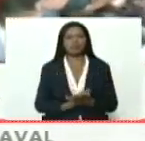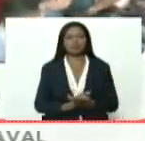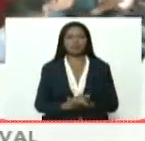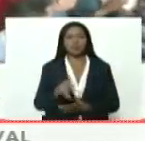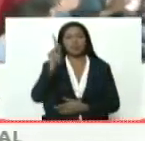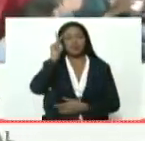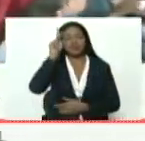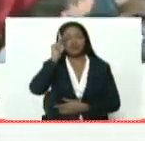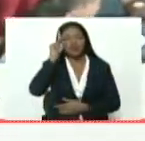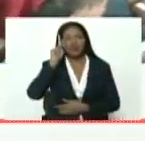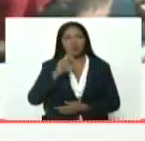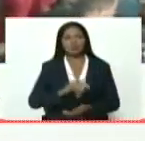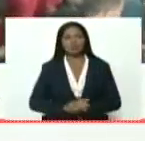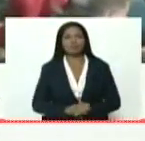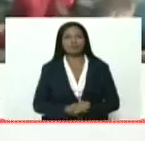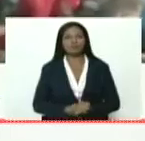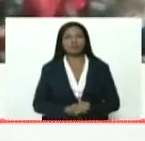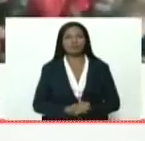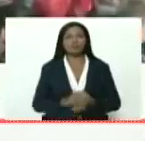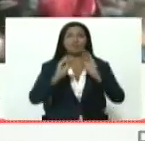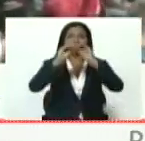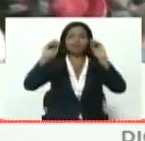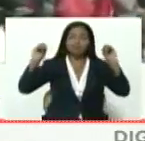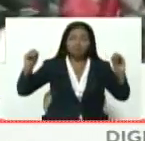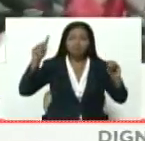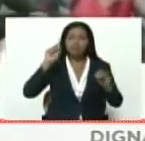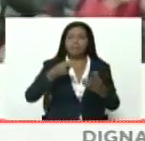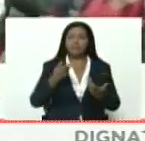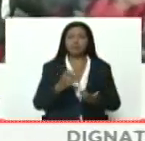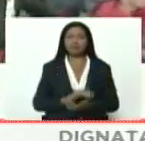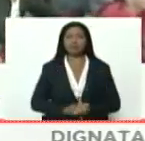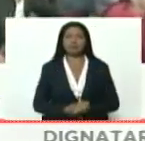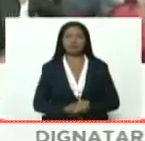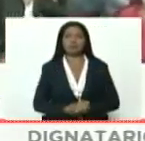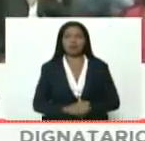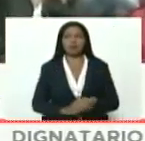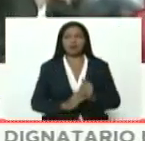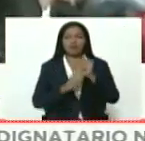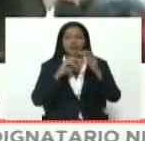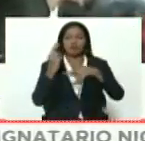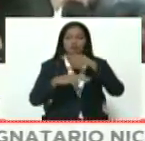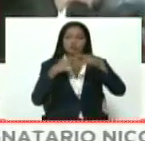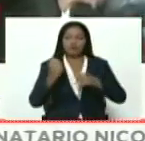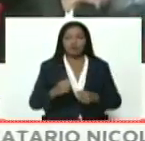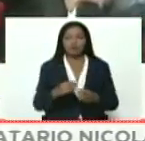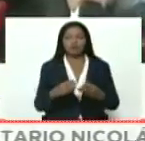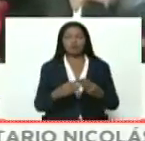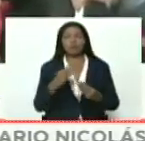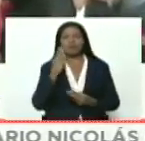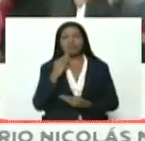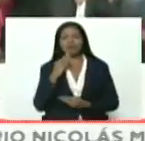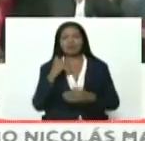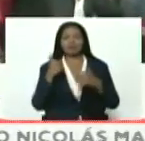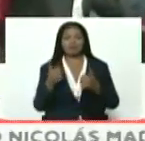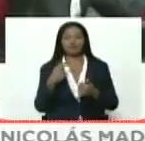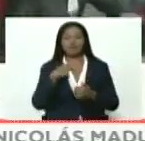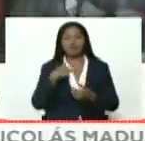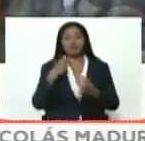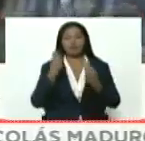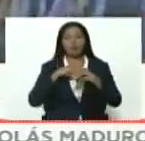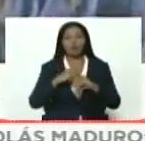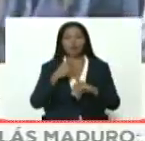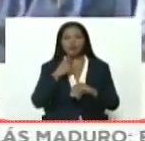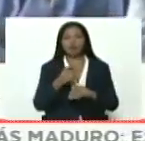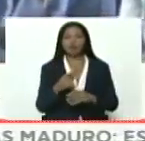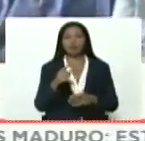Profesores, convoquen a los líderes revolucionarios de gran experiencia. Estoy de acuerdo con lo que dijo